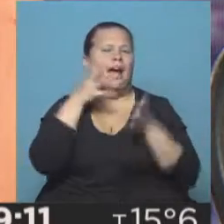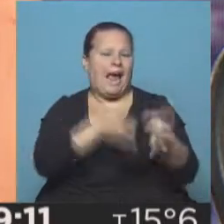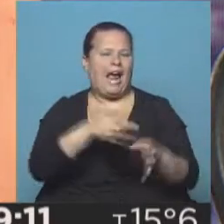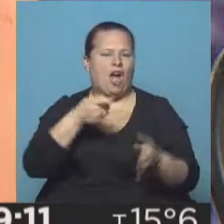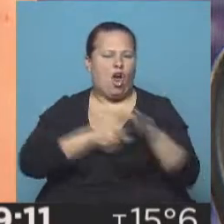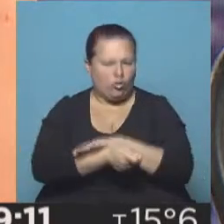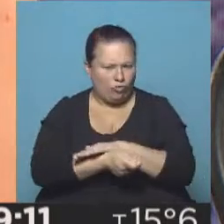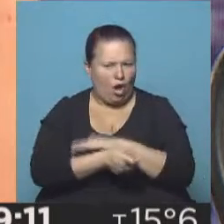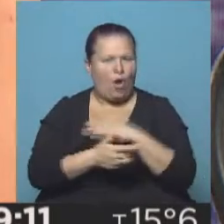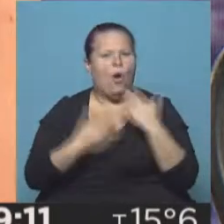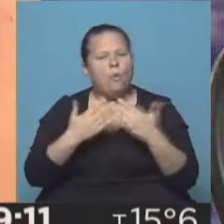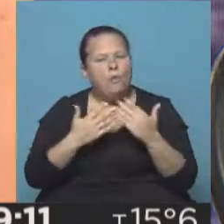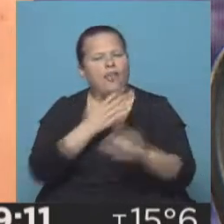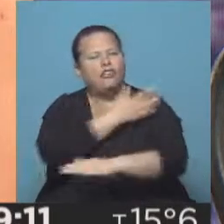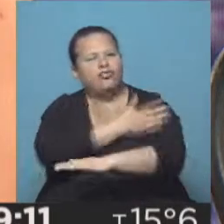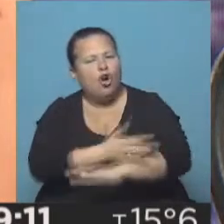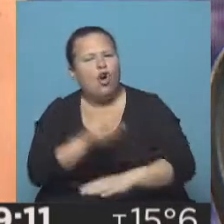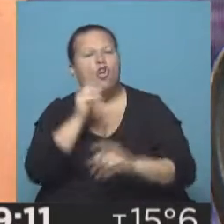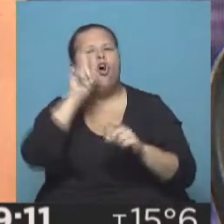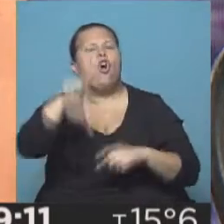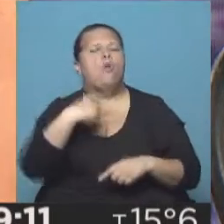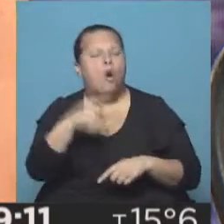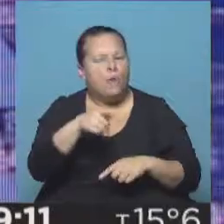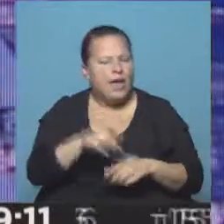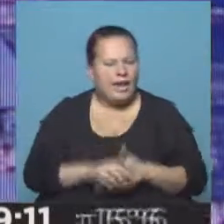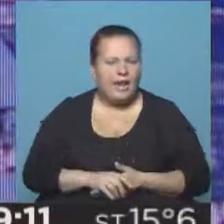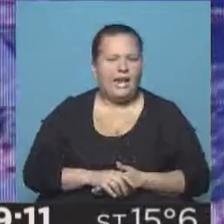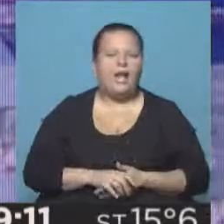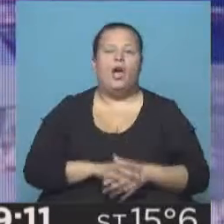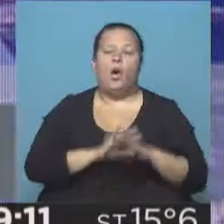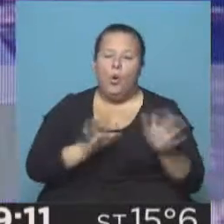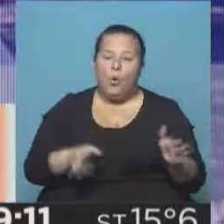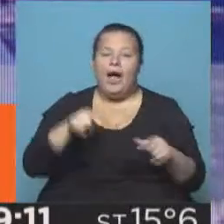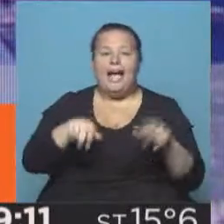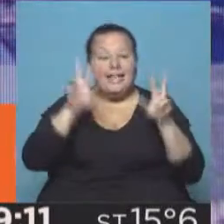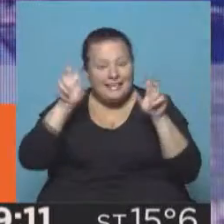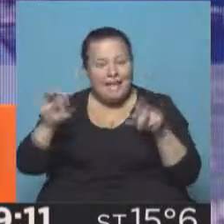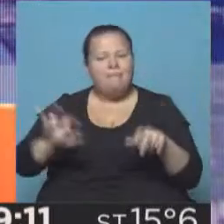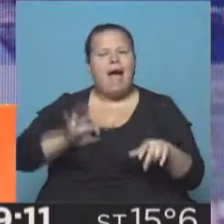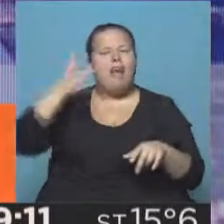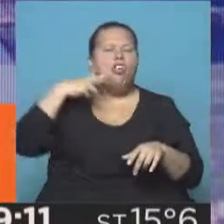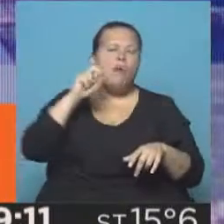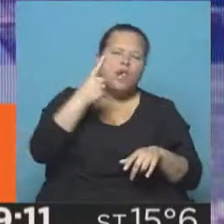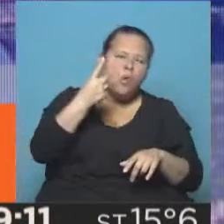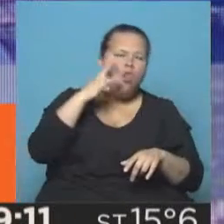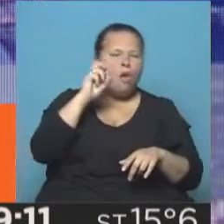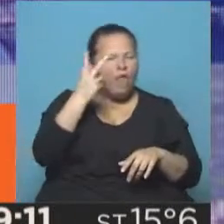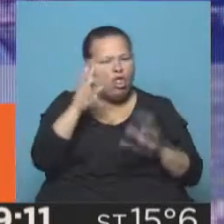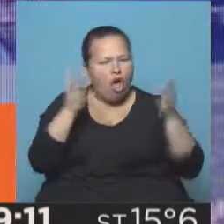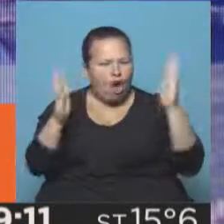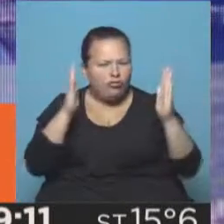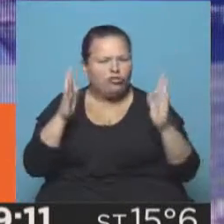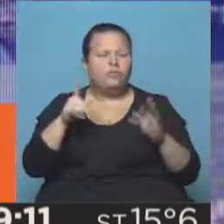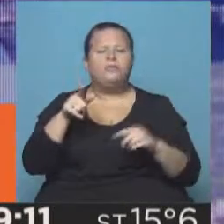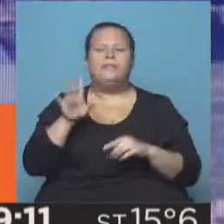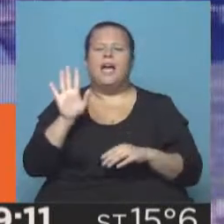corrupción. ¿Podemos hacer un repaso de cómo se llega a este punto? Bueno, este es un caso del año 2001-2002 en